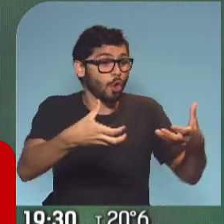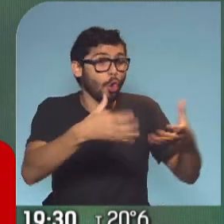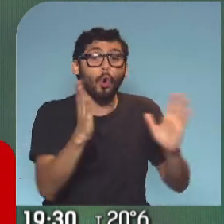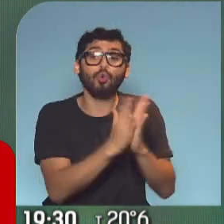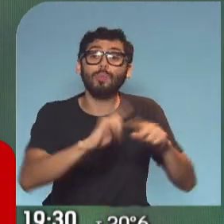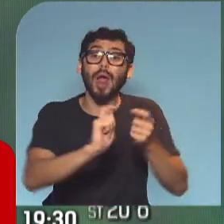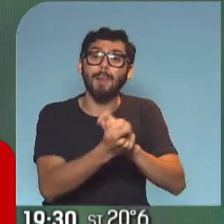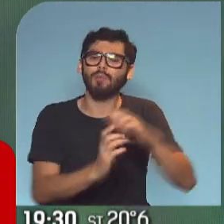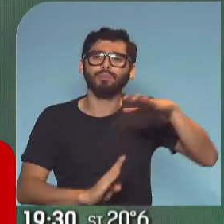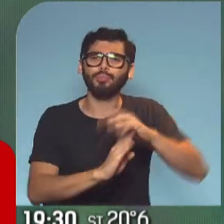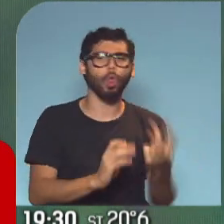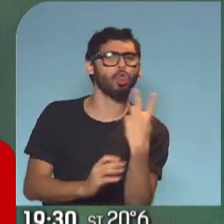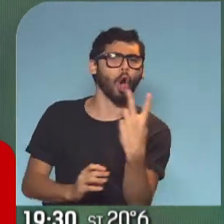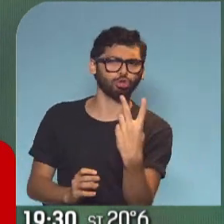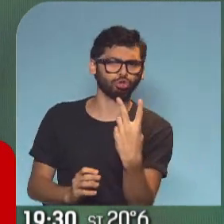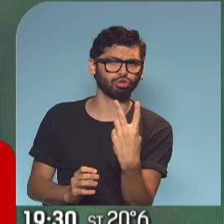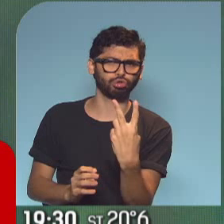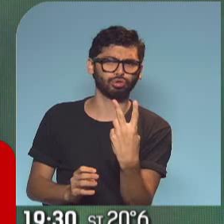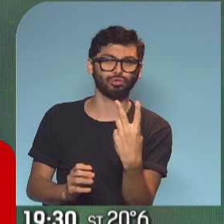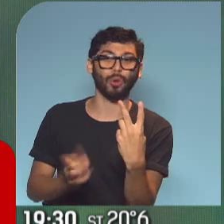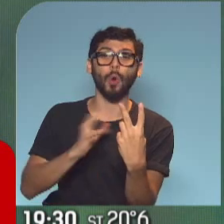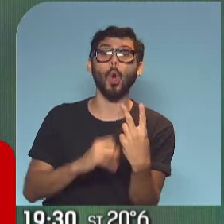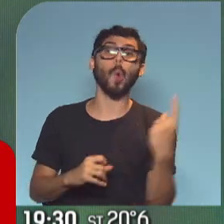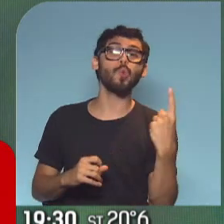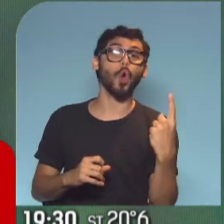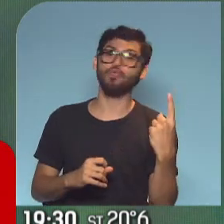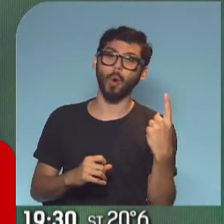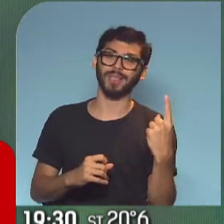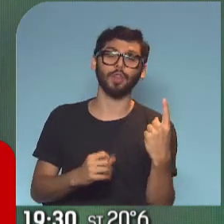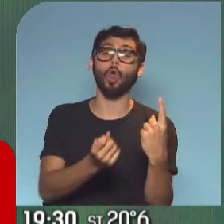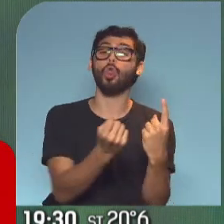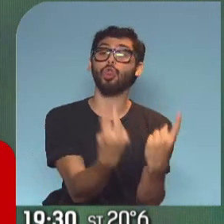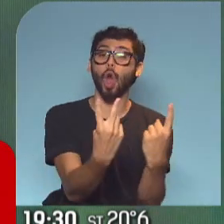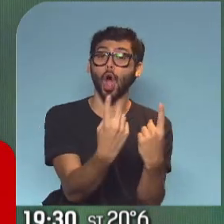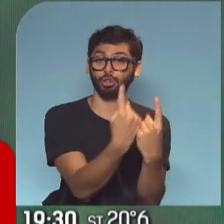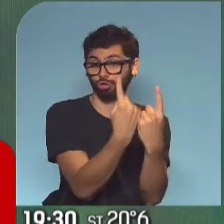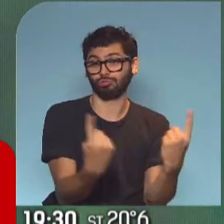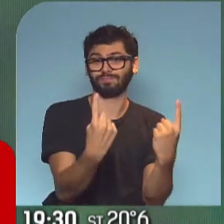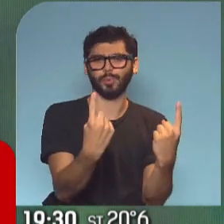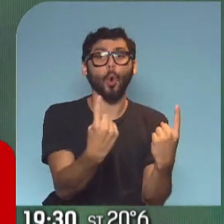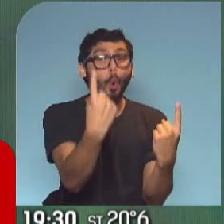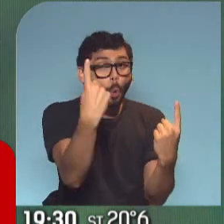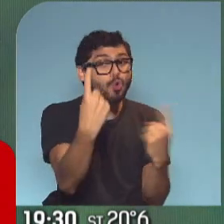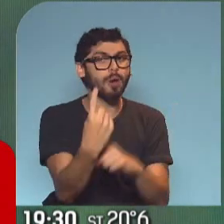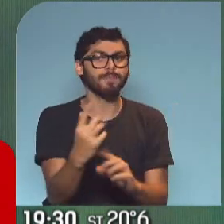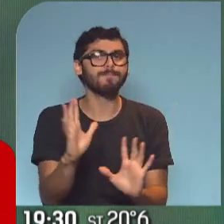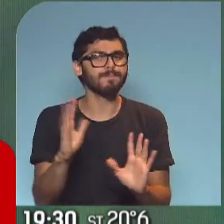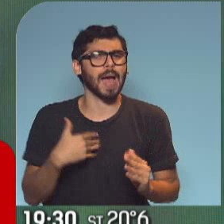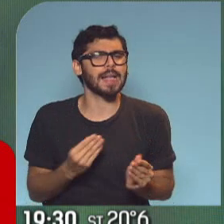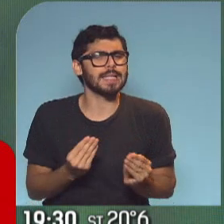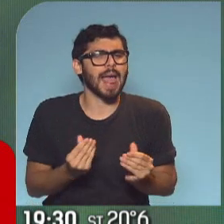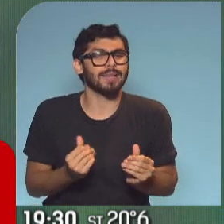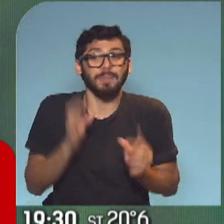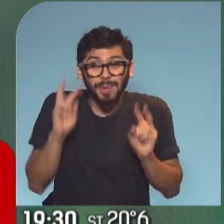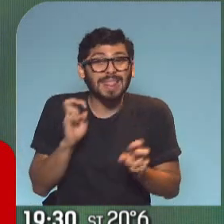cambio. Lo primero que leemos en el tuit es tiene dos. Ya no tiene uno. Y uno es sensible. Exactamente, y uno es sensible y a uno lo destaca en una materia muy sensible que es